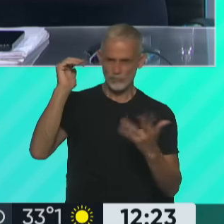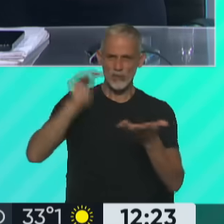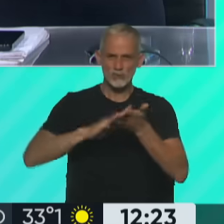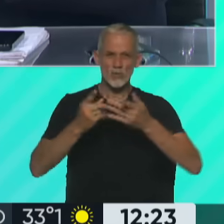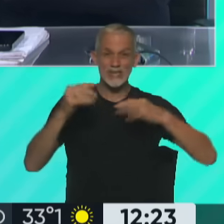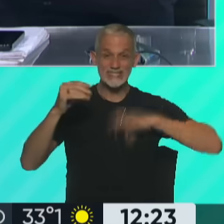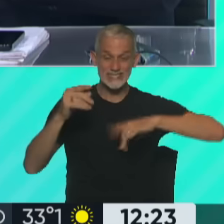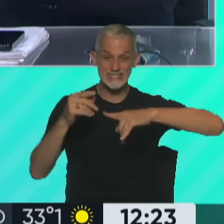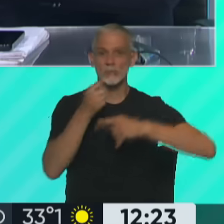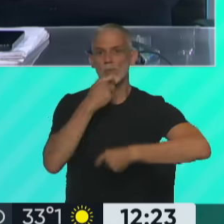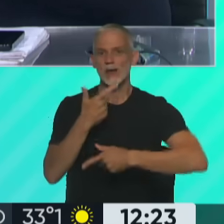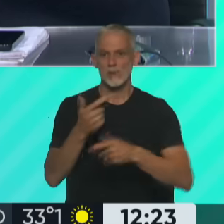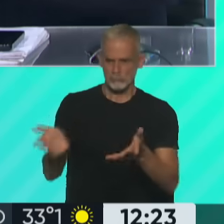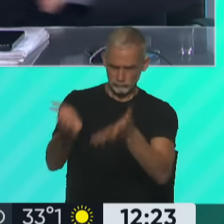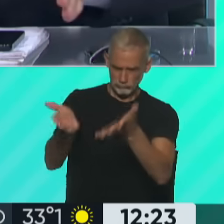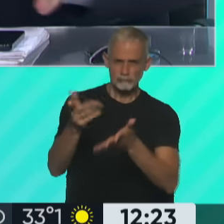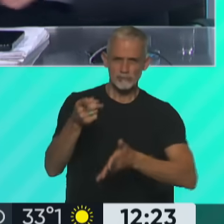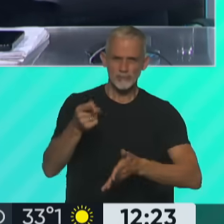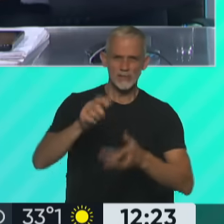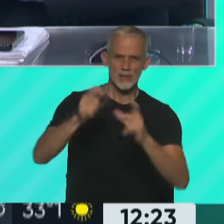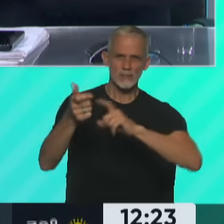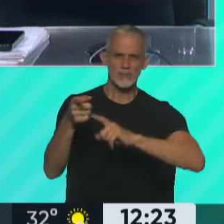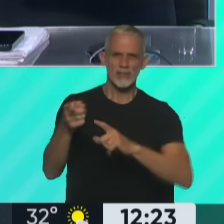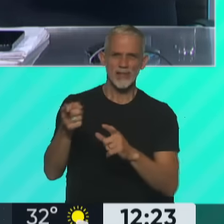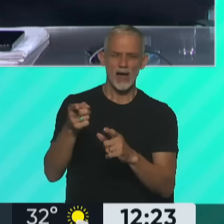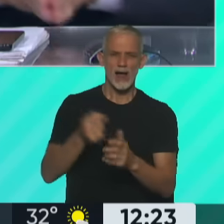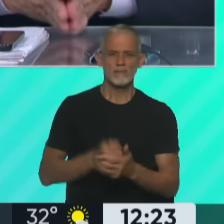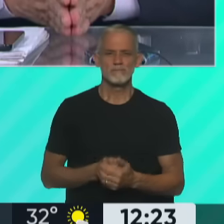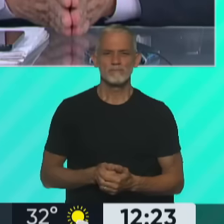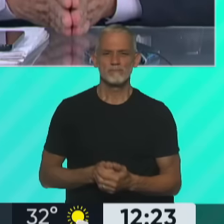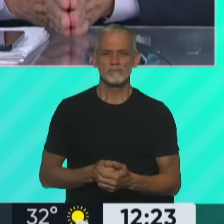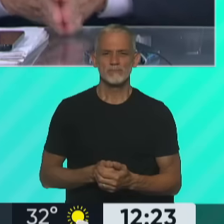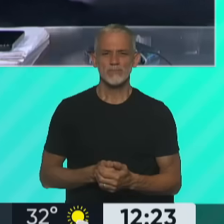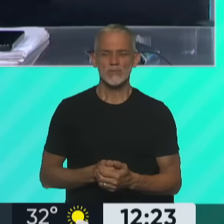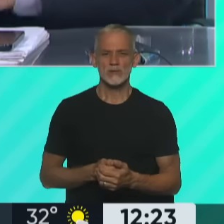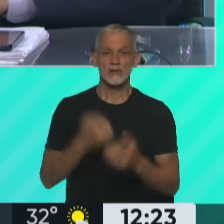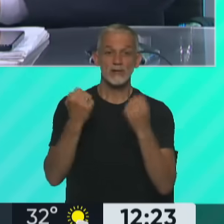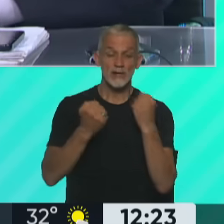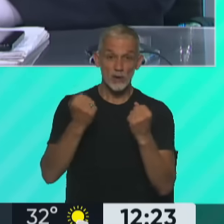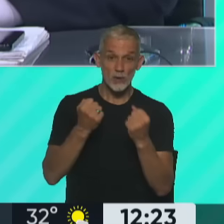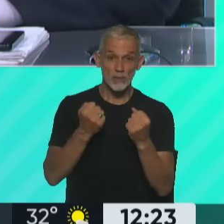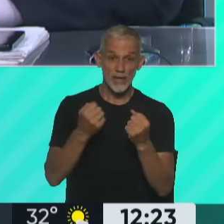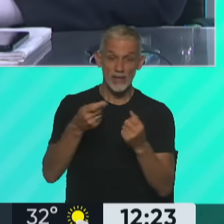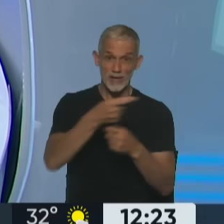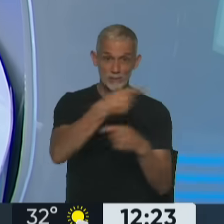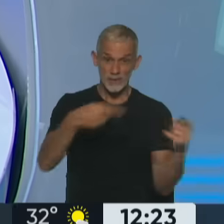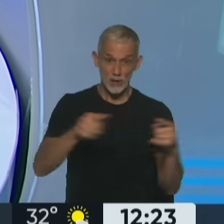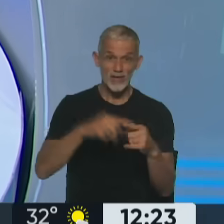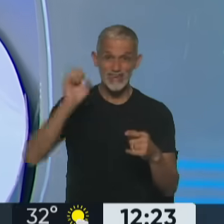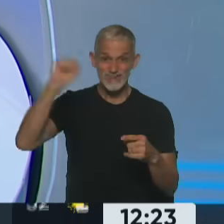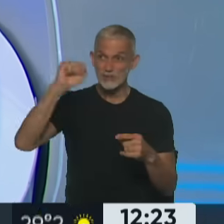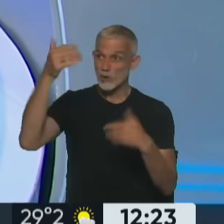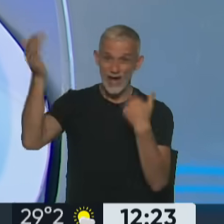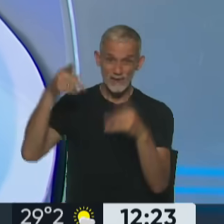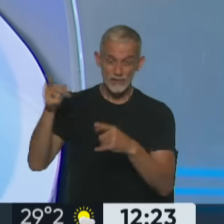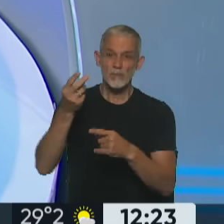los ingresos, por ejemplo, permitiéndole que transfieran a la economía doméstica lo que fuera la inflación externa, es